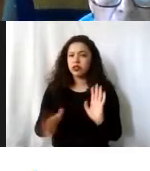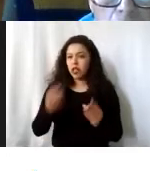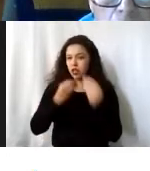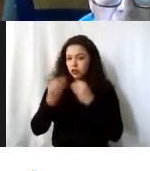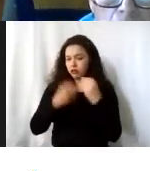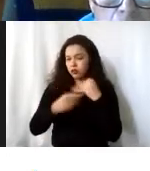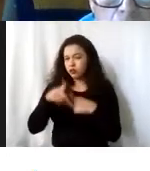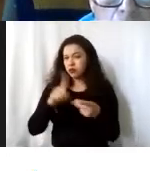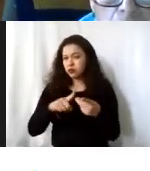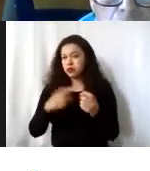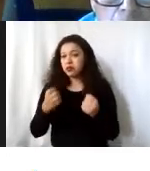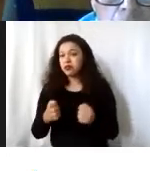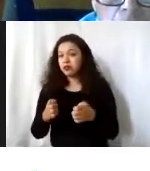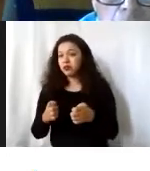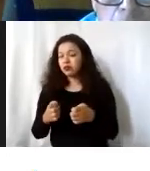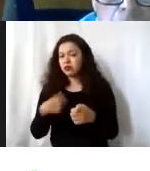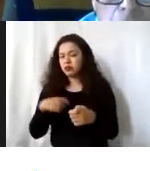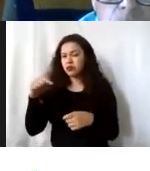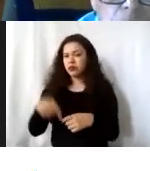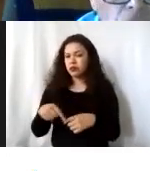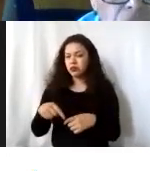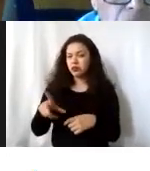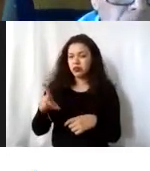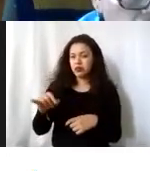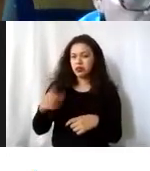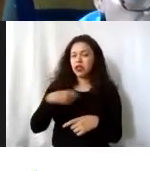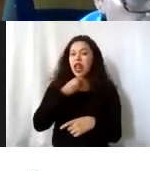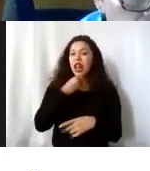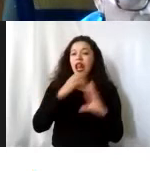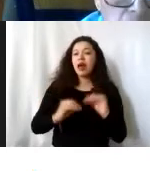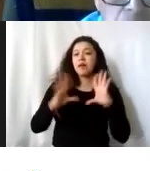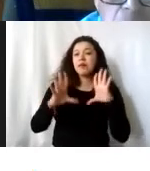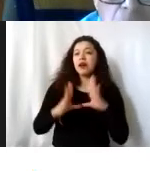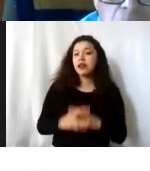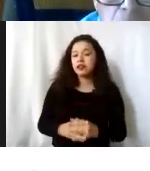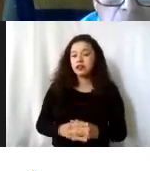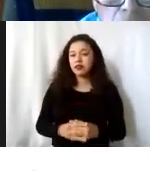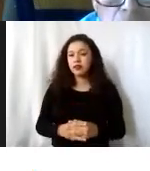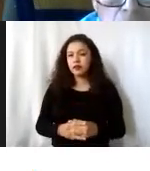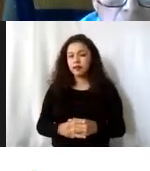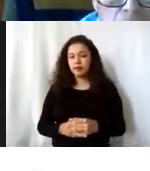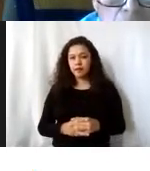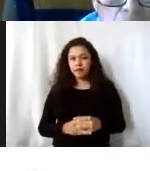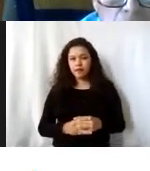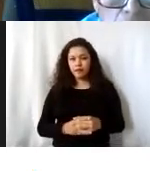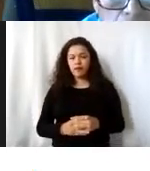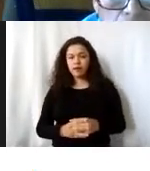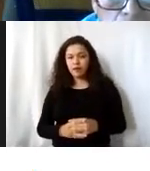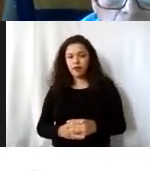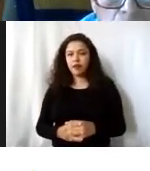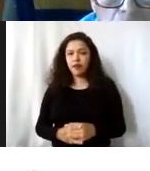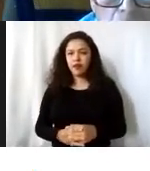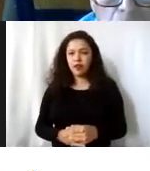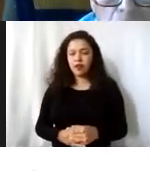estás? Yo estoy aquí en el... Tiene su micrófono abierto. Pero